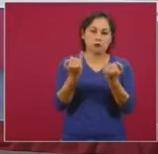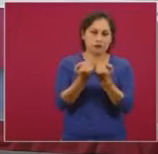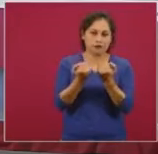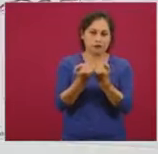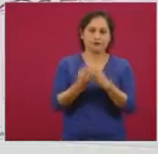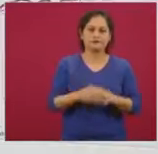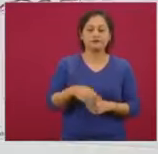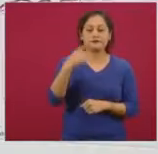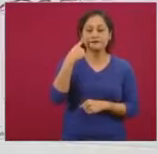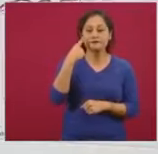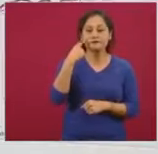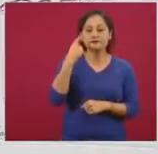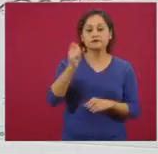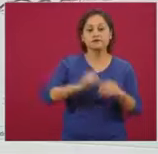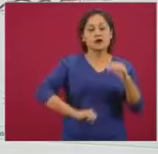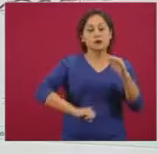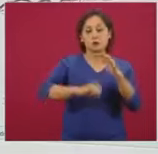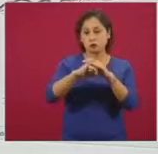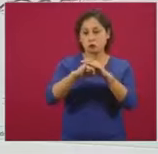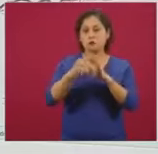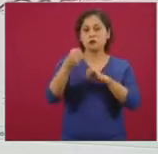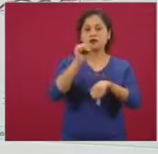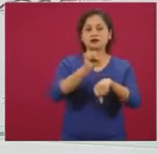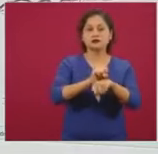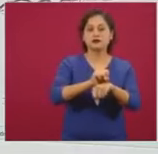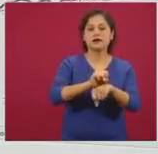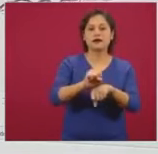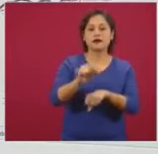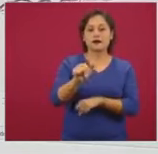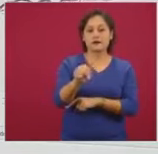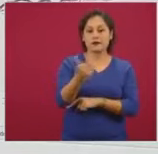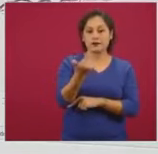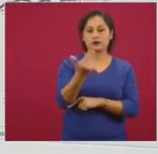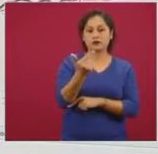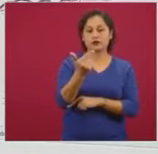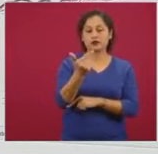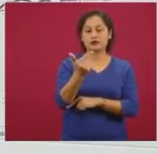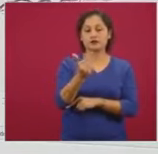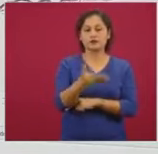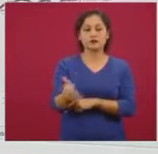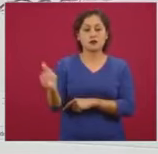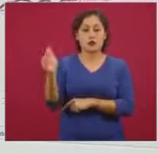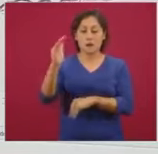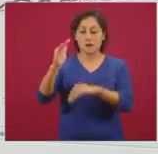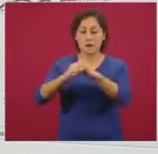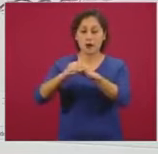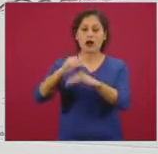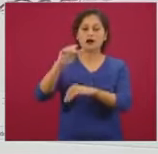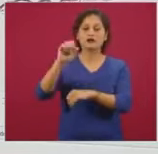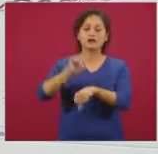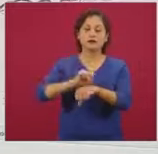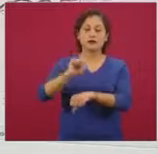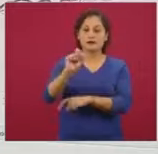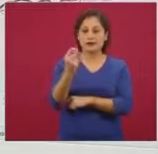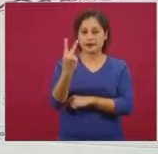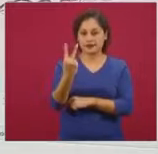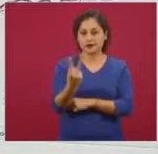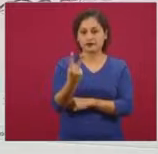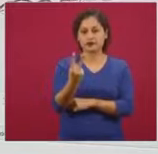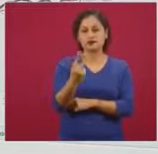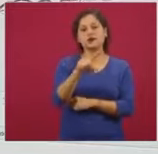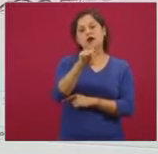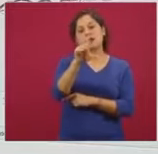una curva de exceso de mortalidad que empezó desde la semana 12, llegando a su punto máximo en la semana 22, y también ha